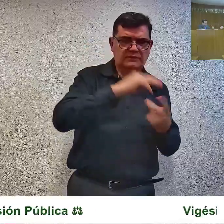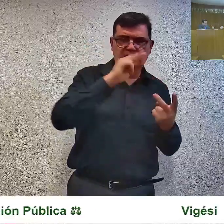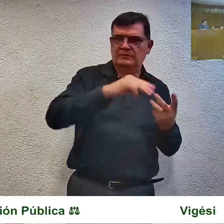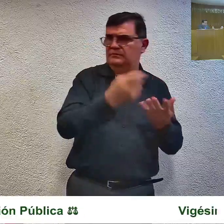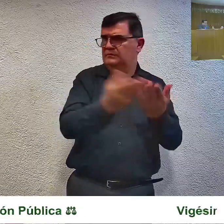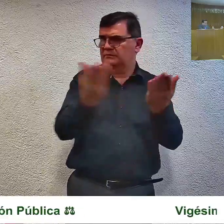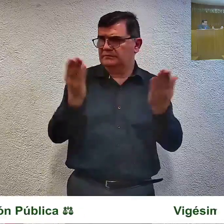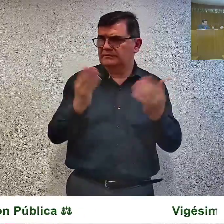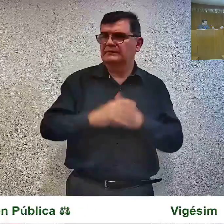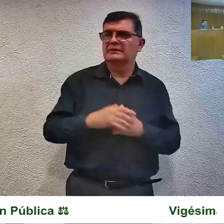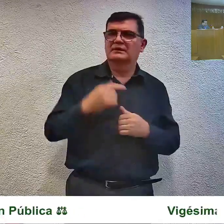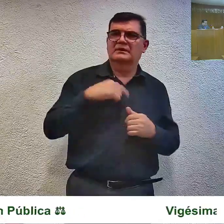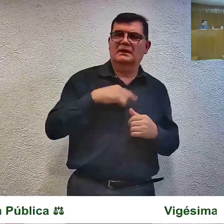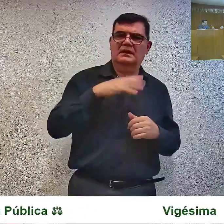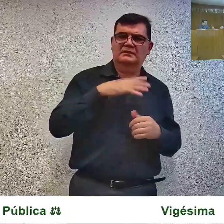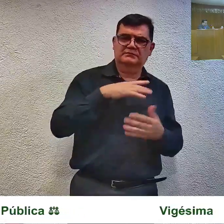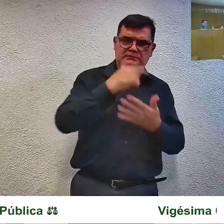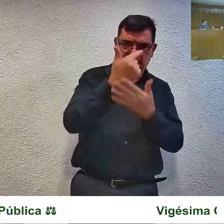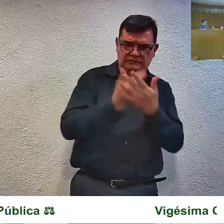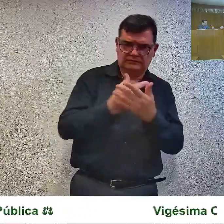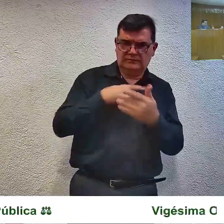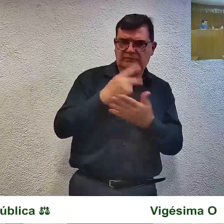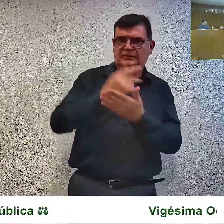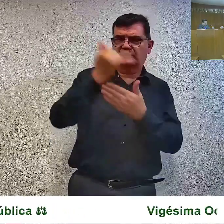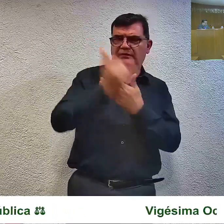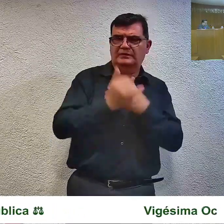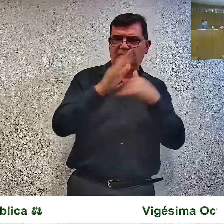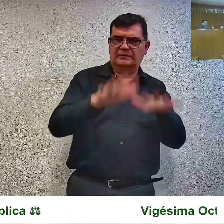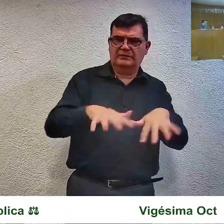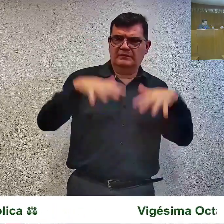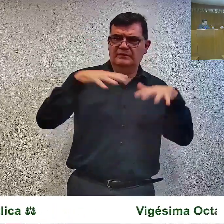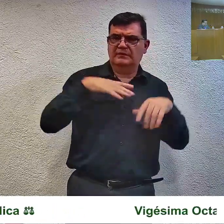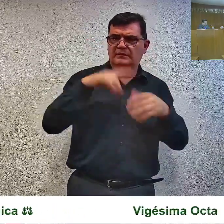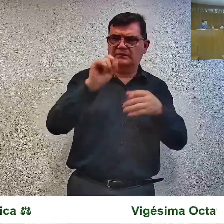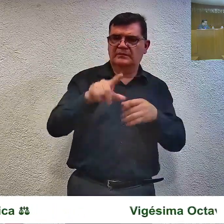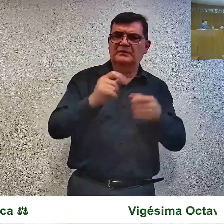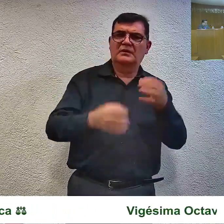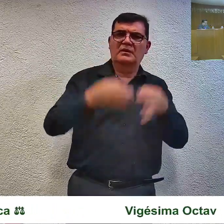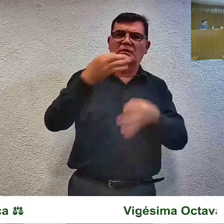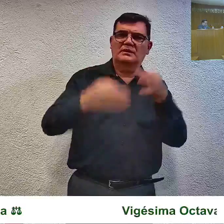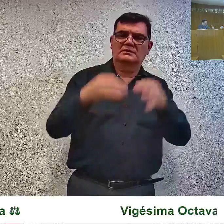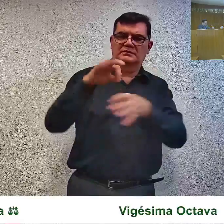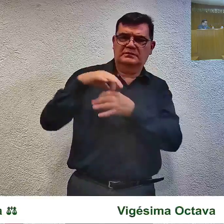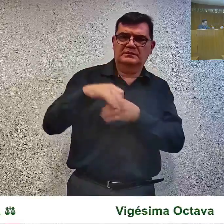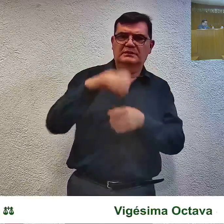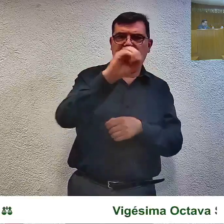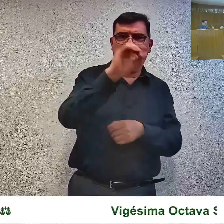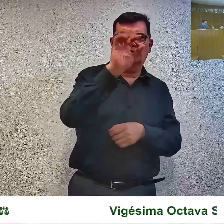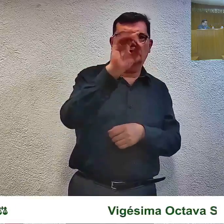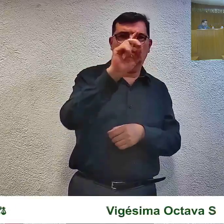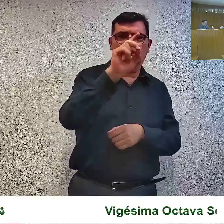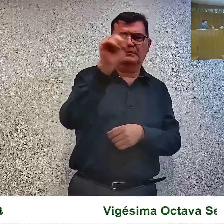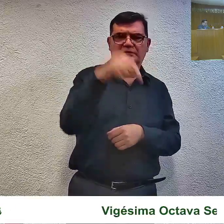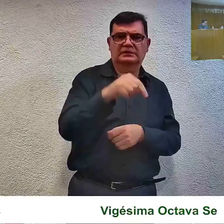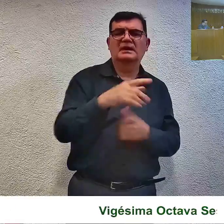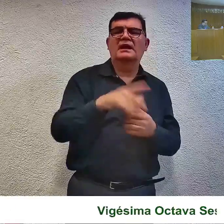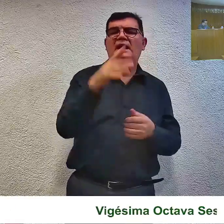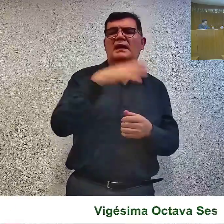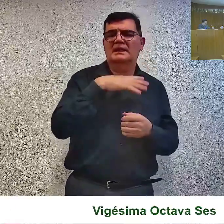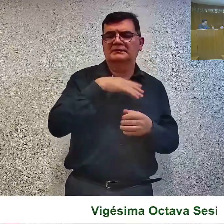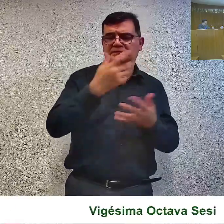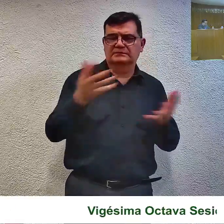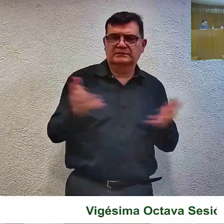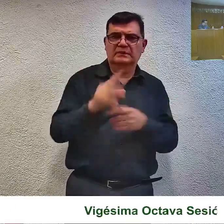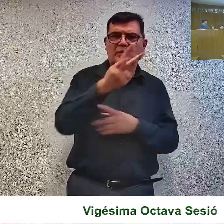magistrados. Procedo a dar cuenta con el proyecto de acuerdo plenario relativo al juicio electoral ciudadano 030 del presente año, promovido